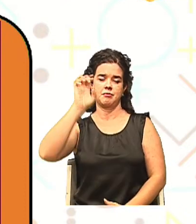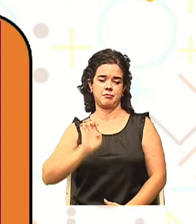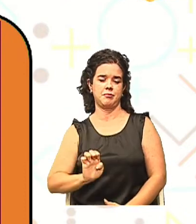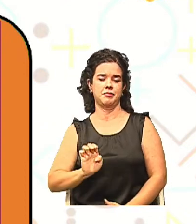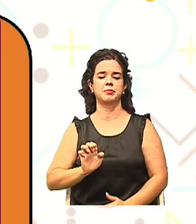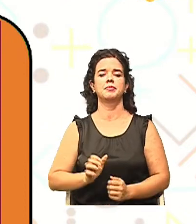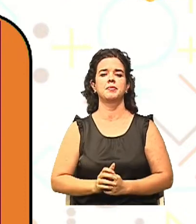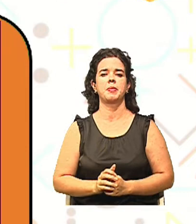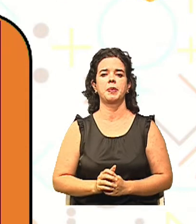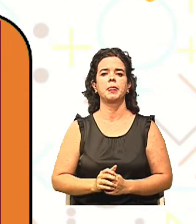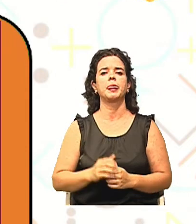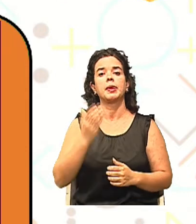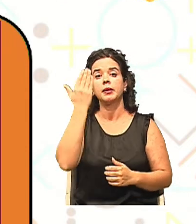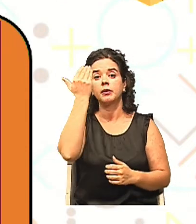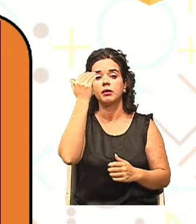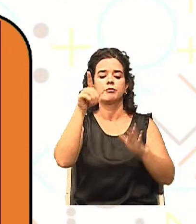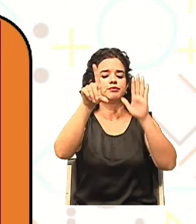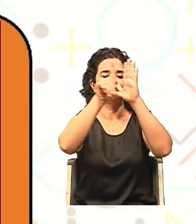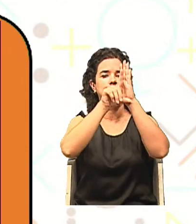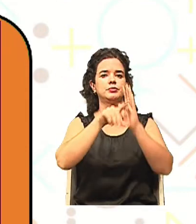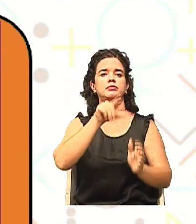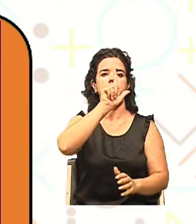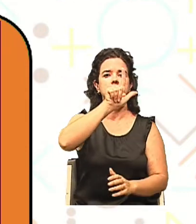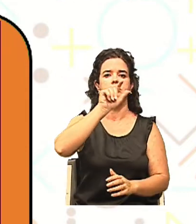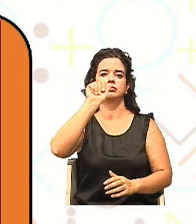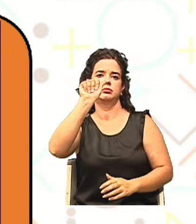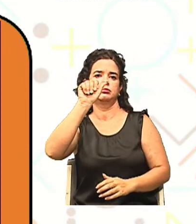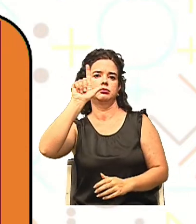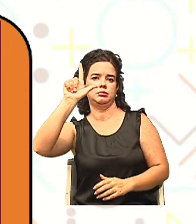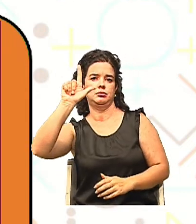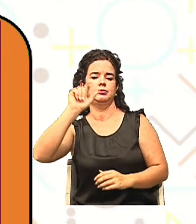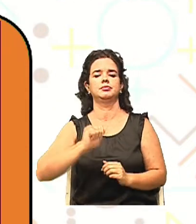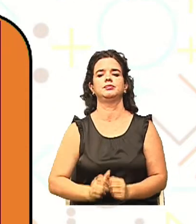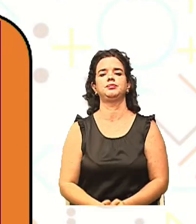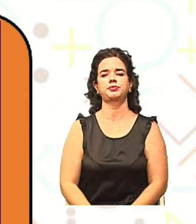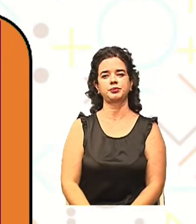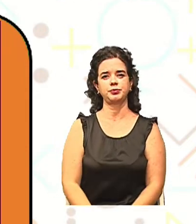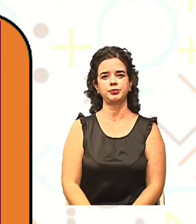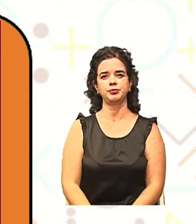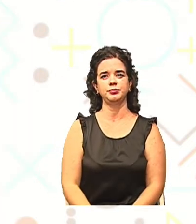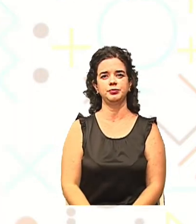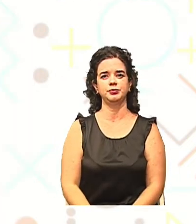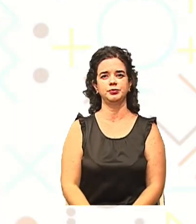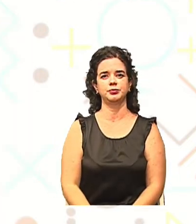criterio lado, ángulo, lado.